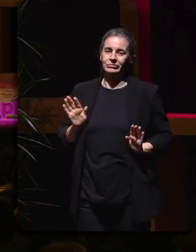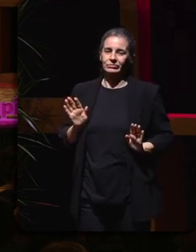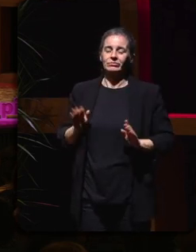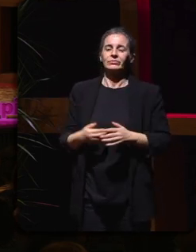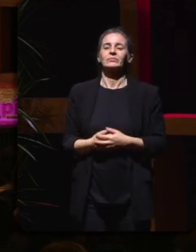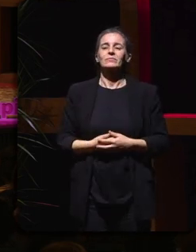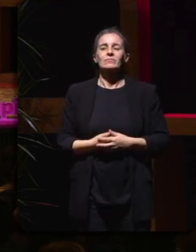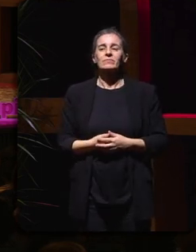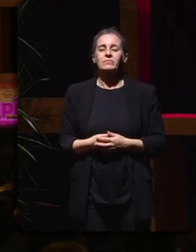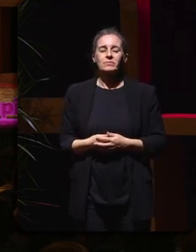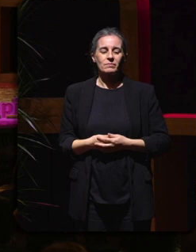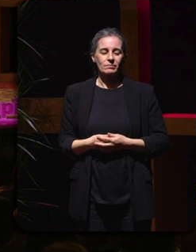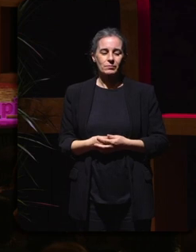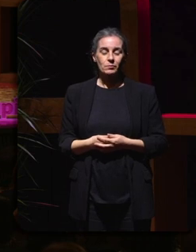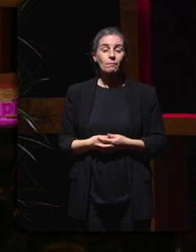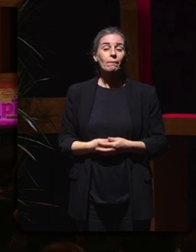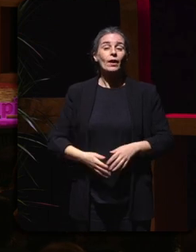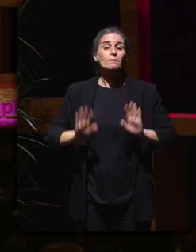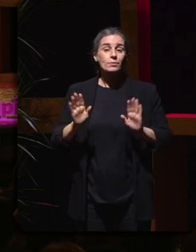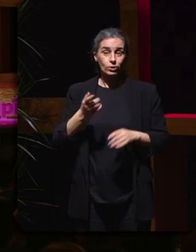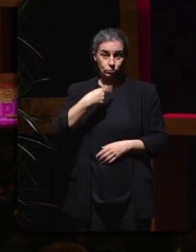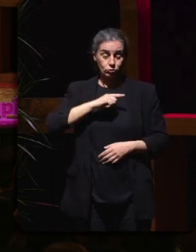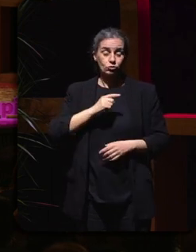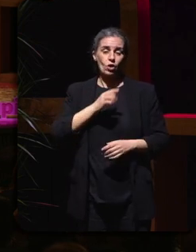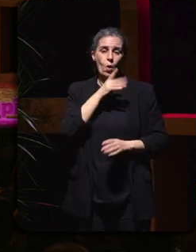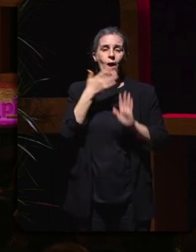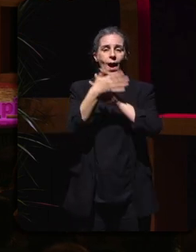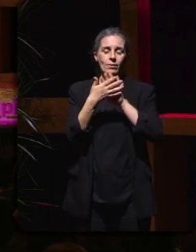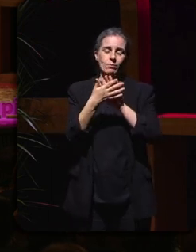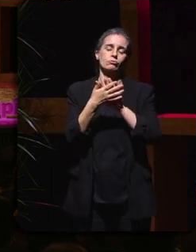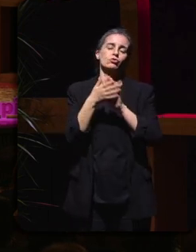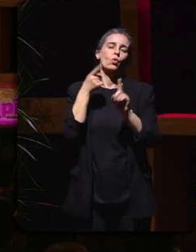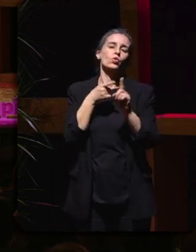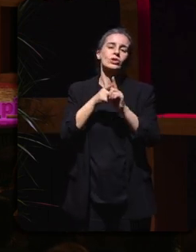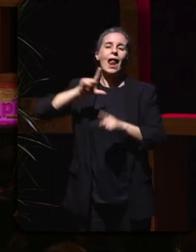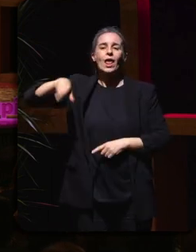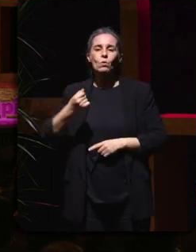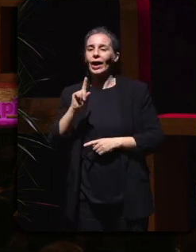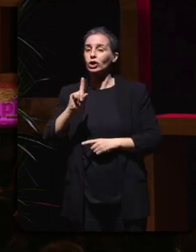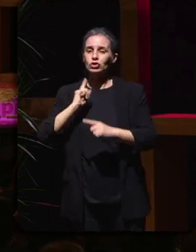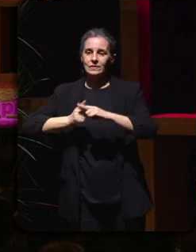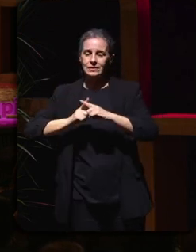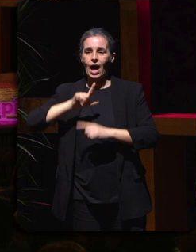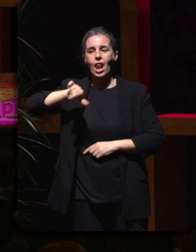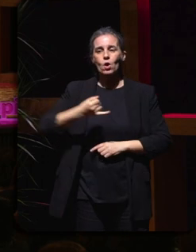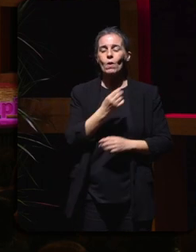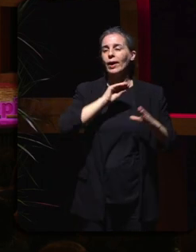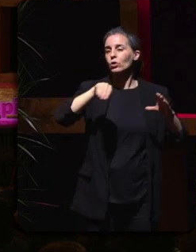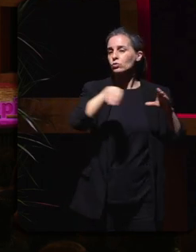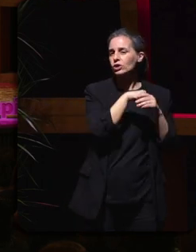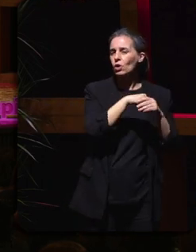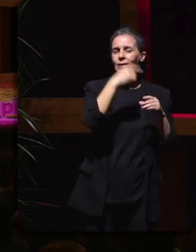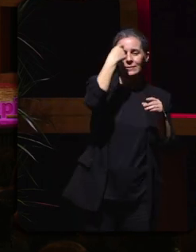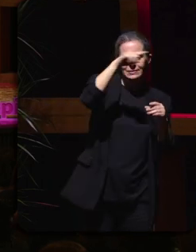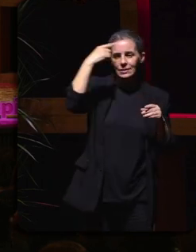certificando pero si vamos a usar lenguaje no sexista y lenguaje inclusivo sabemos lo que son o estamos